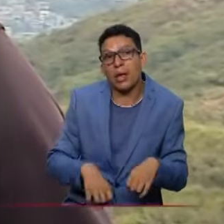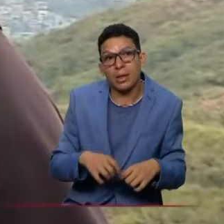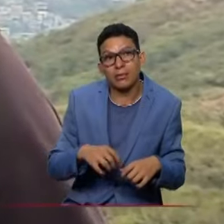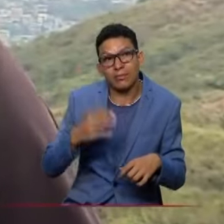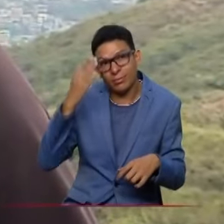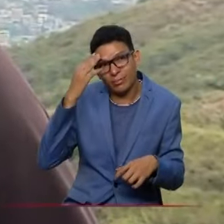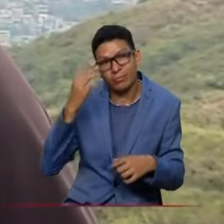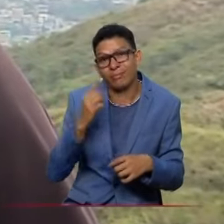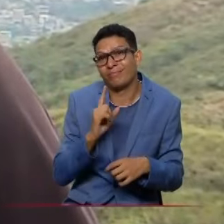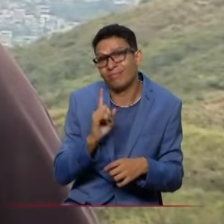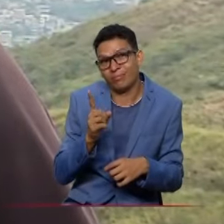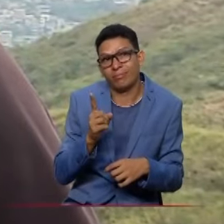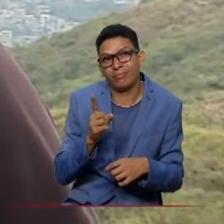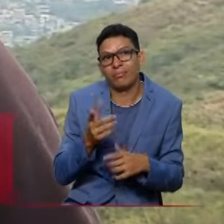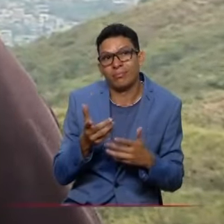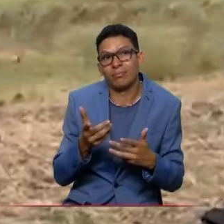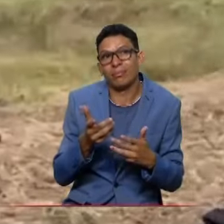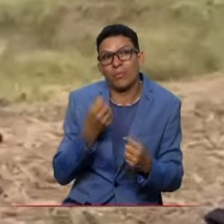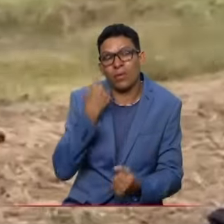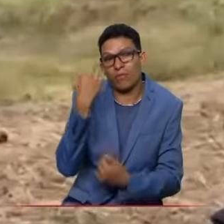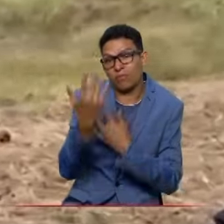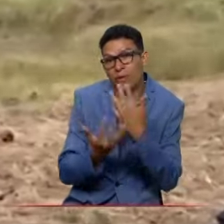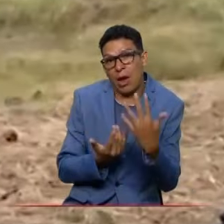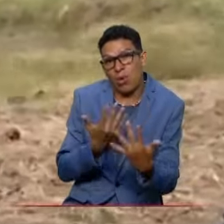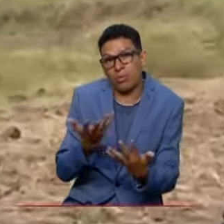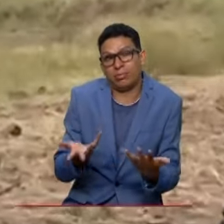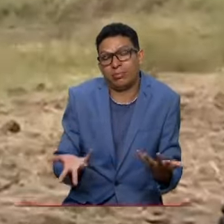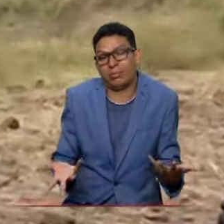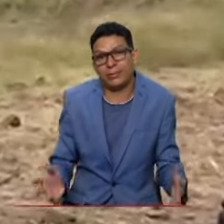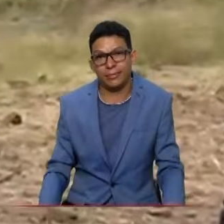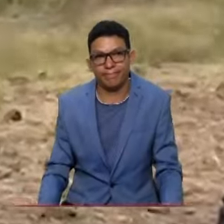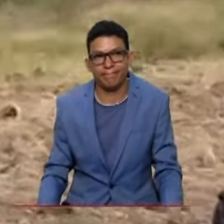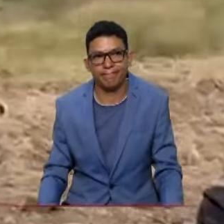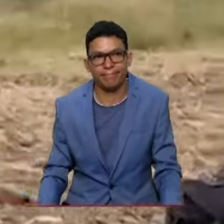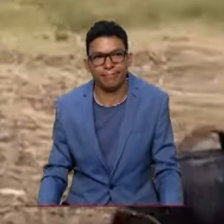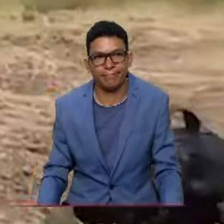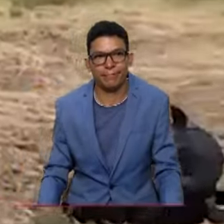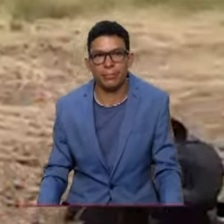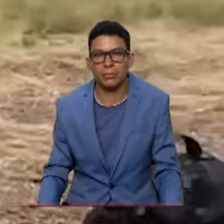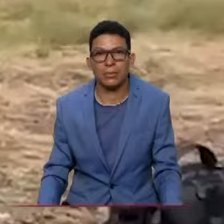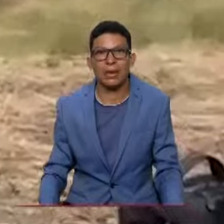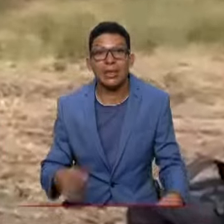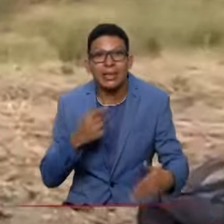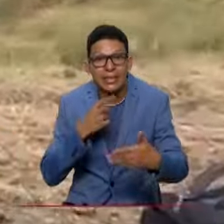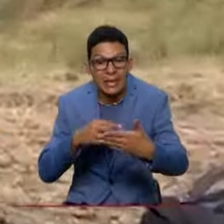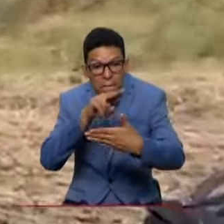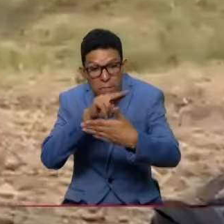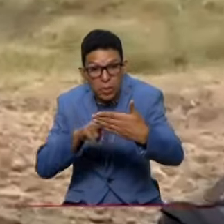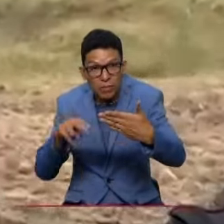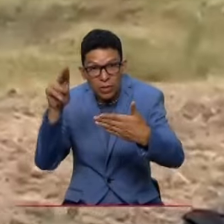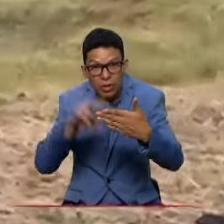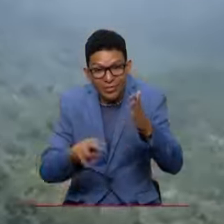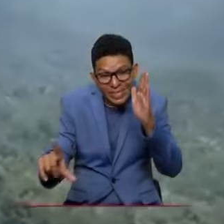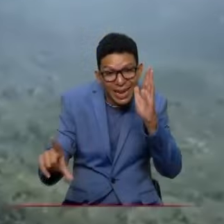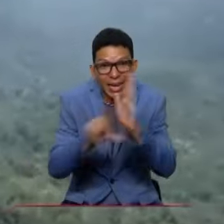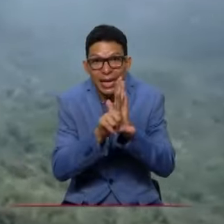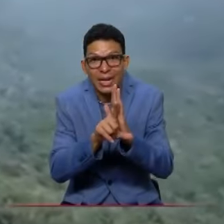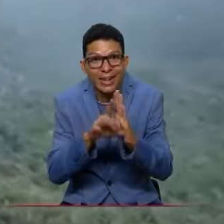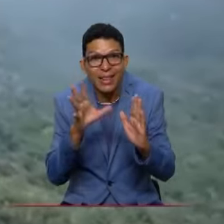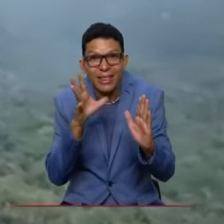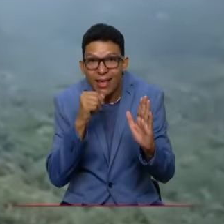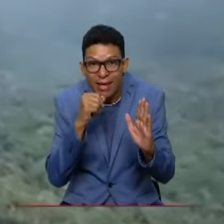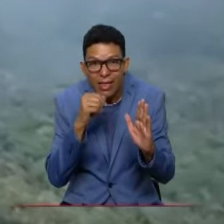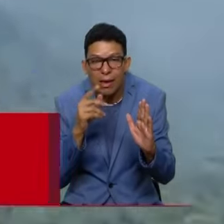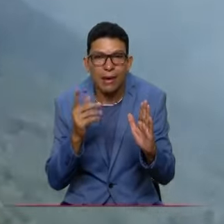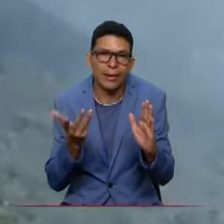en temporada de fuego. Sin embargo, dado que no hubo prohibición ni se establecieron restricciones para ir a Cristo Rey